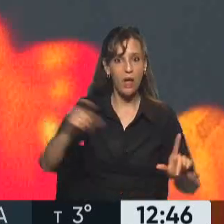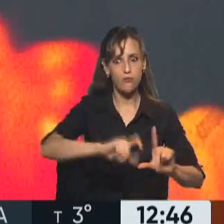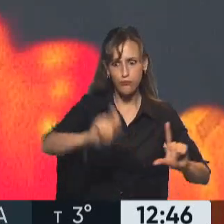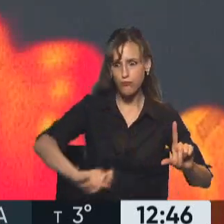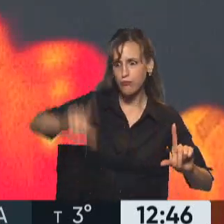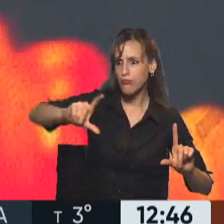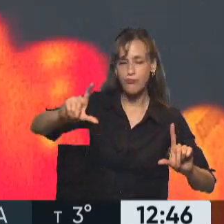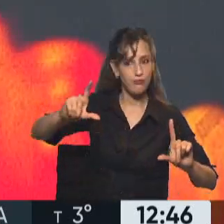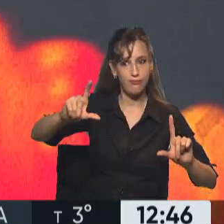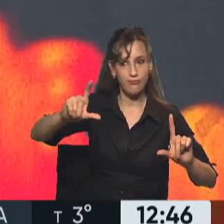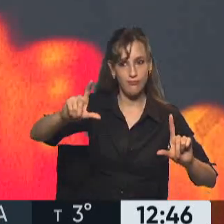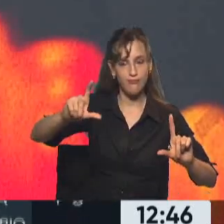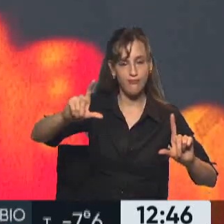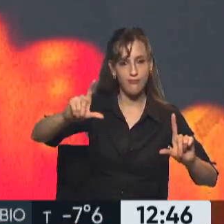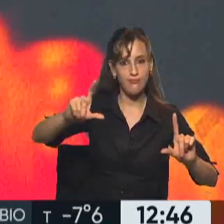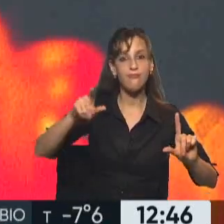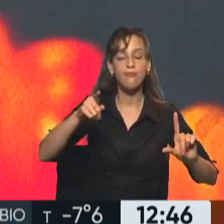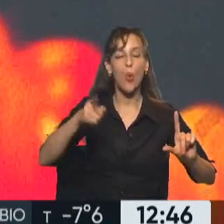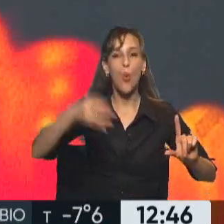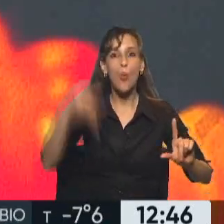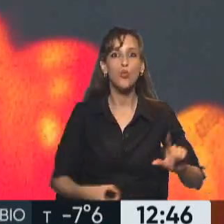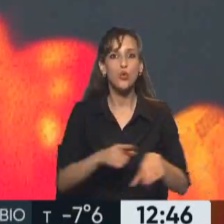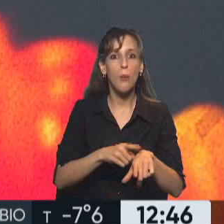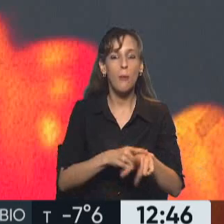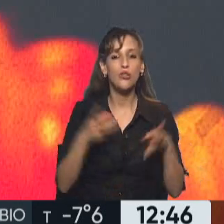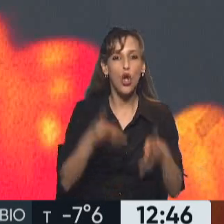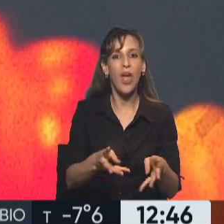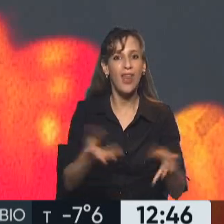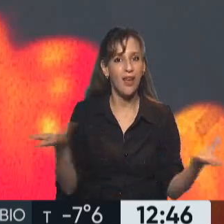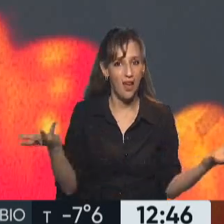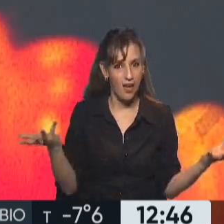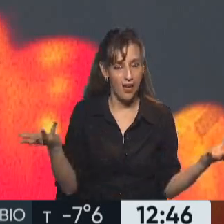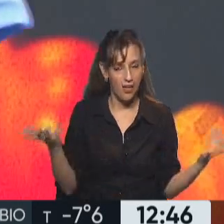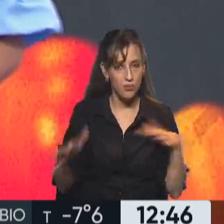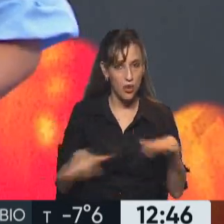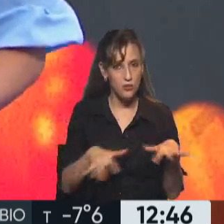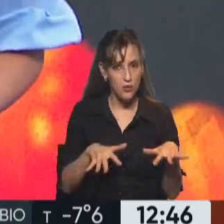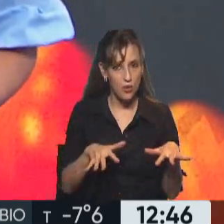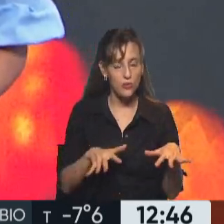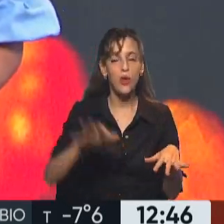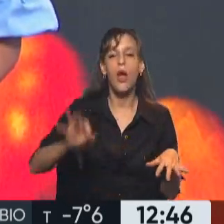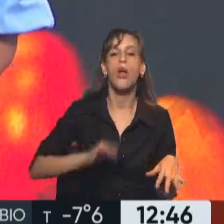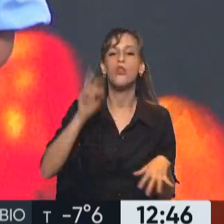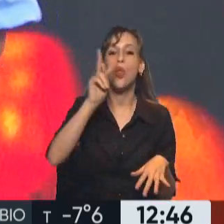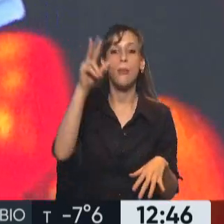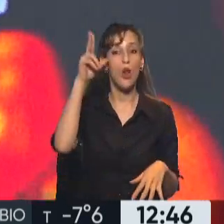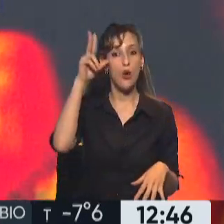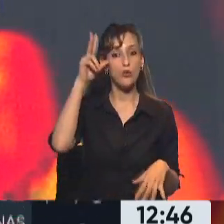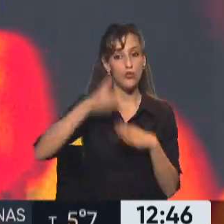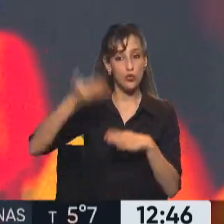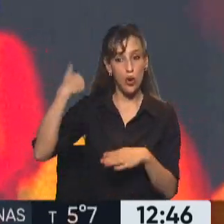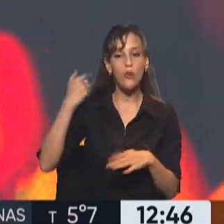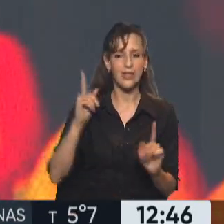el estallido de la guerra, con una situación absolutamente extraordinaria. Digo, en el año 2008 también